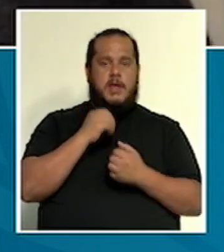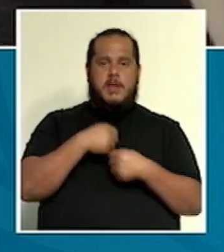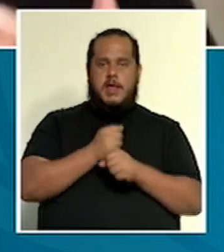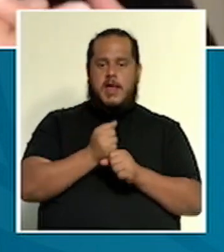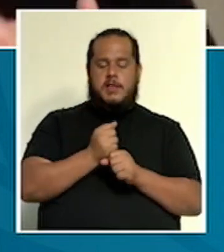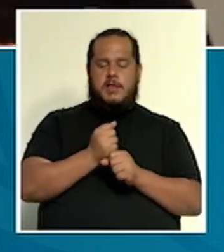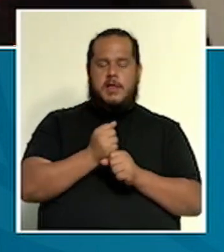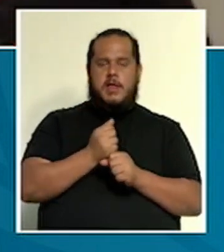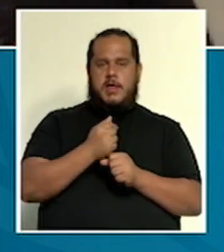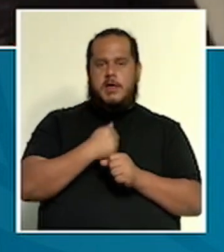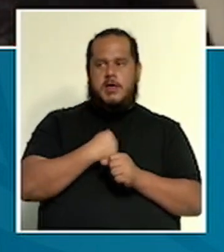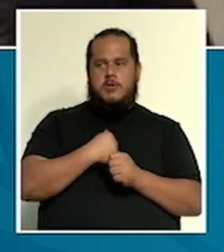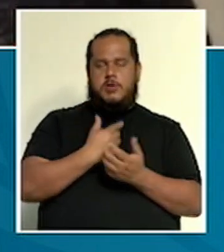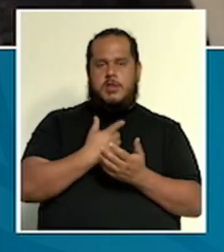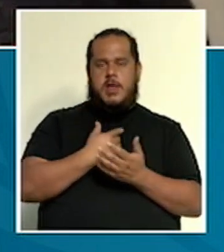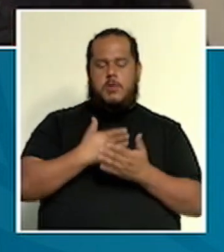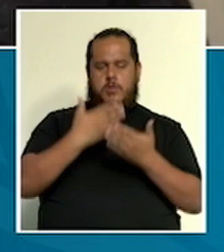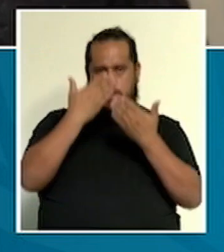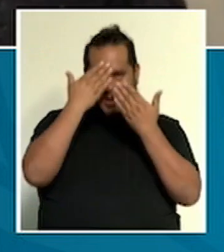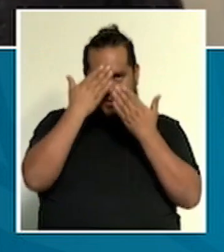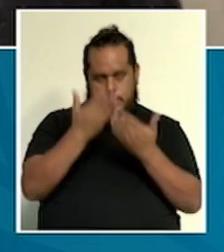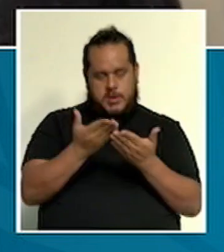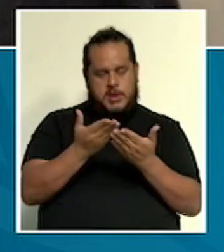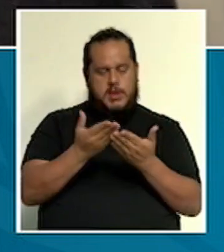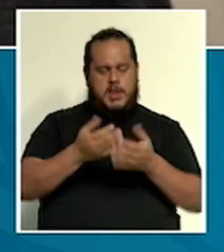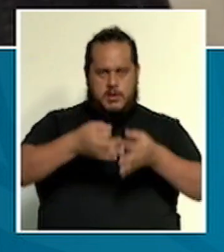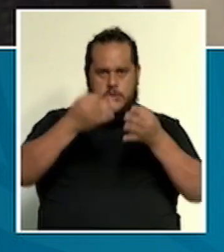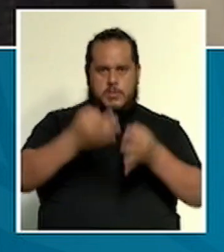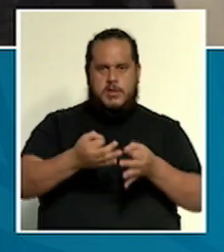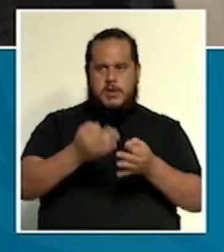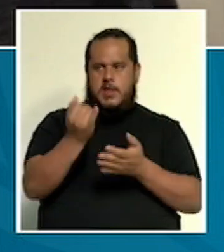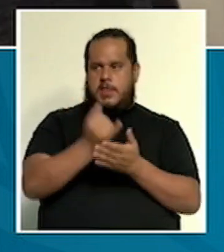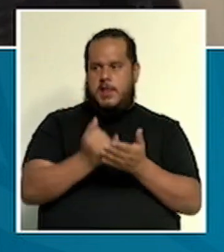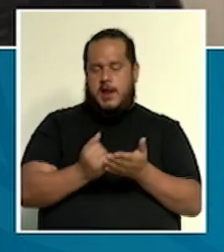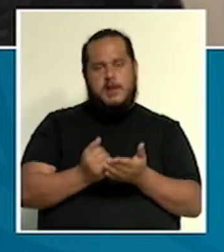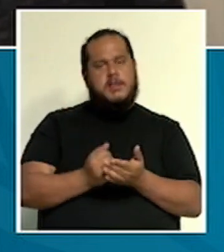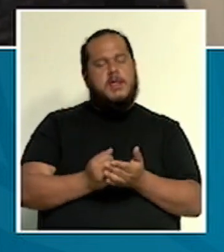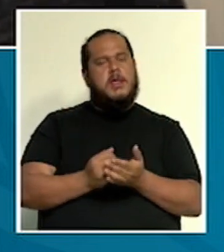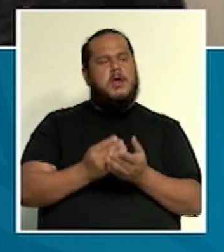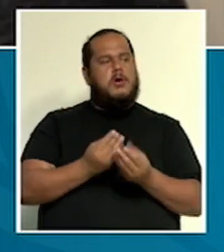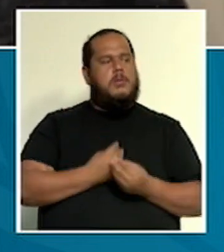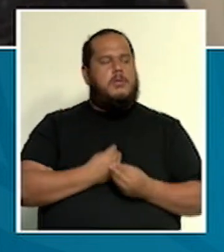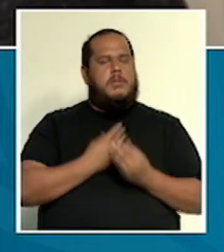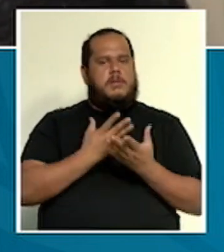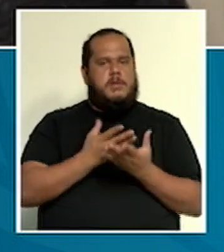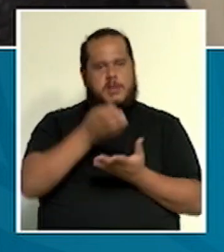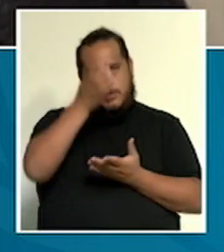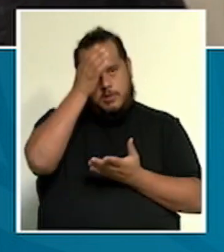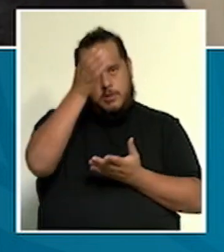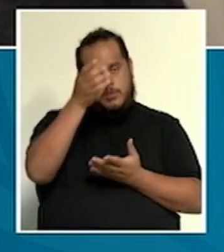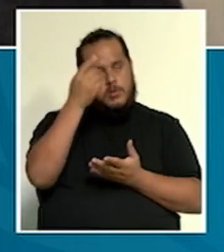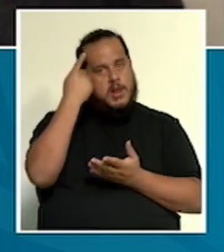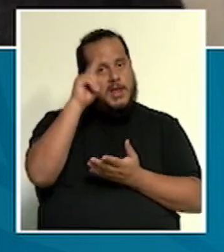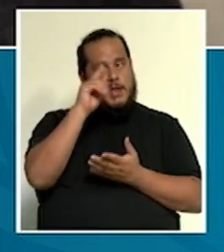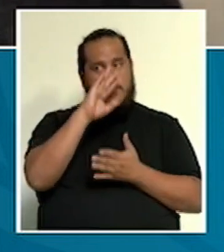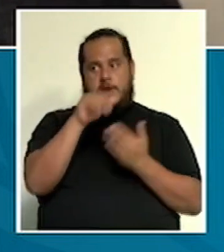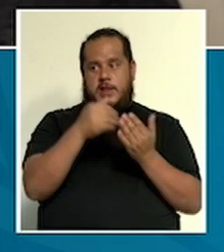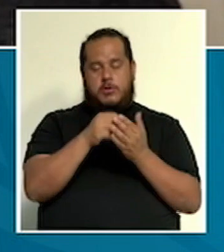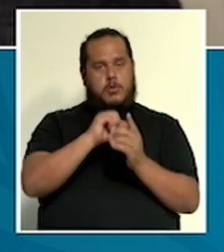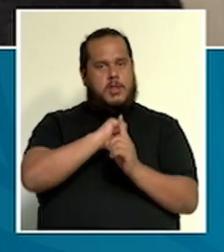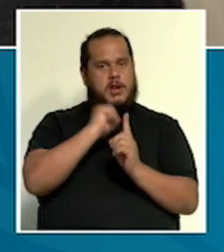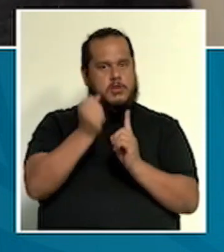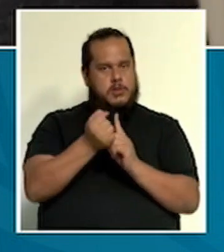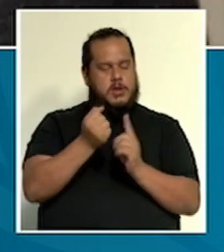que sea yo una convencida de la importancia también del arte como manifestación de la cultura para toda la